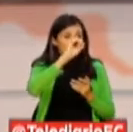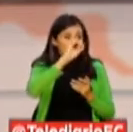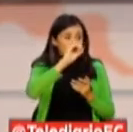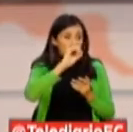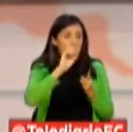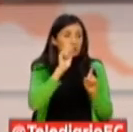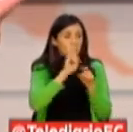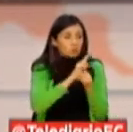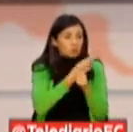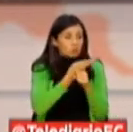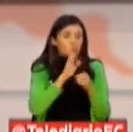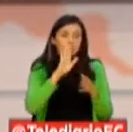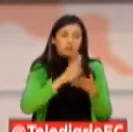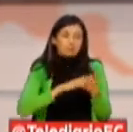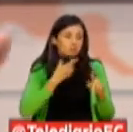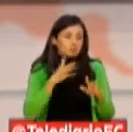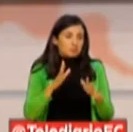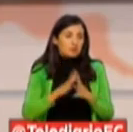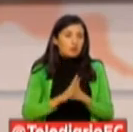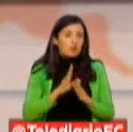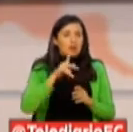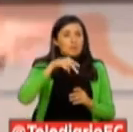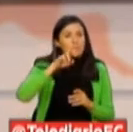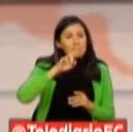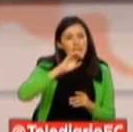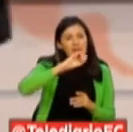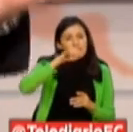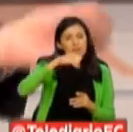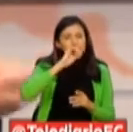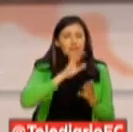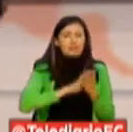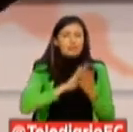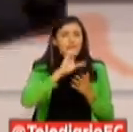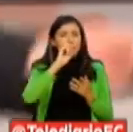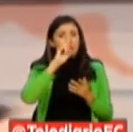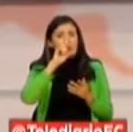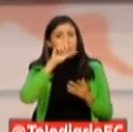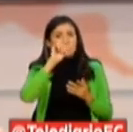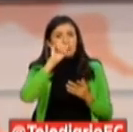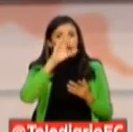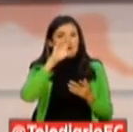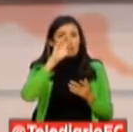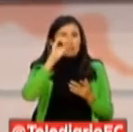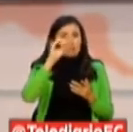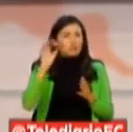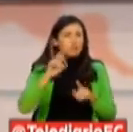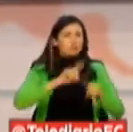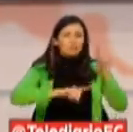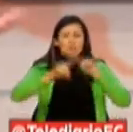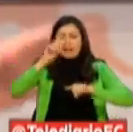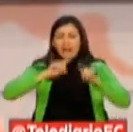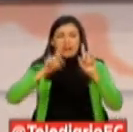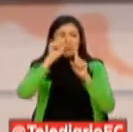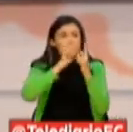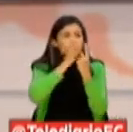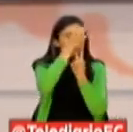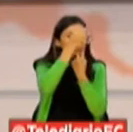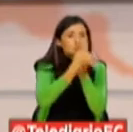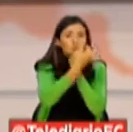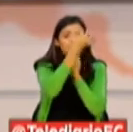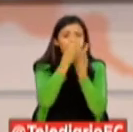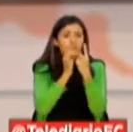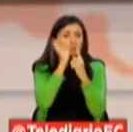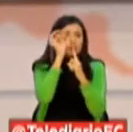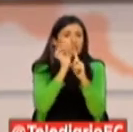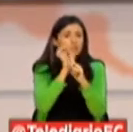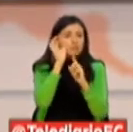Claro, pero el orégano fresco, el perejil, el cilantro, el culantro, el coriantro, varios nombres de la misma planta, en fin,